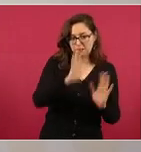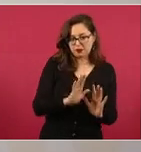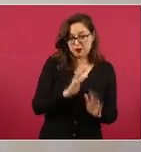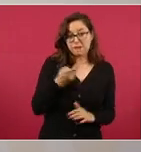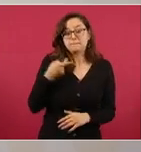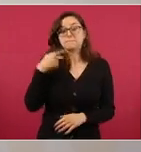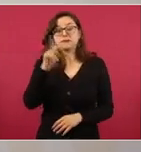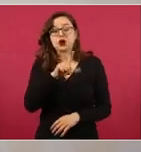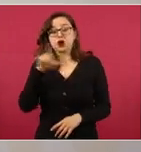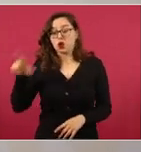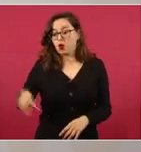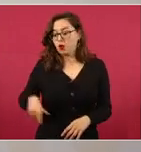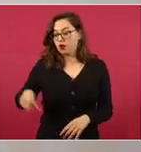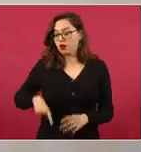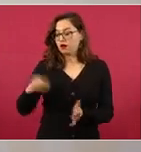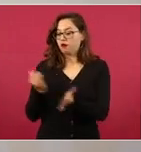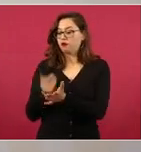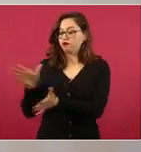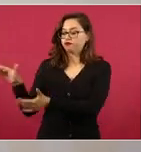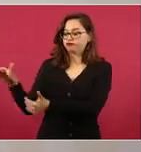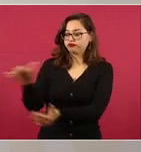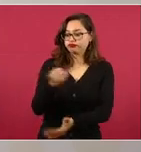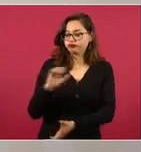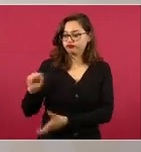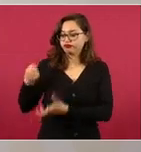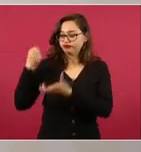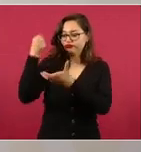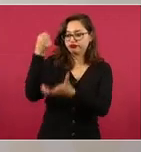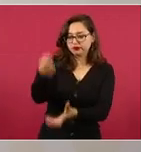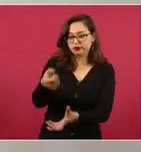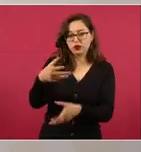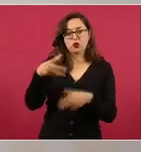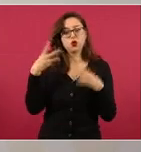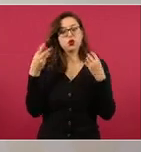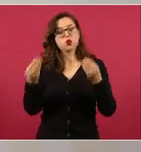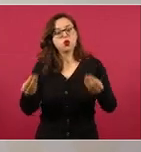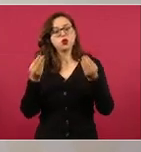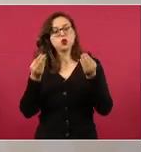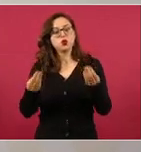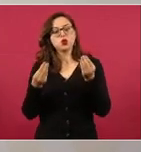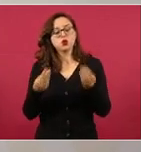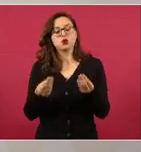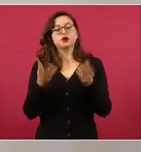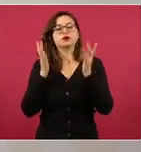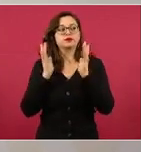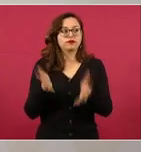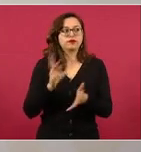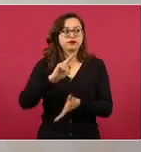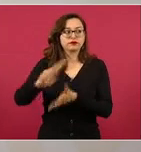Se reinició la coquizadora de Tula,